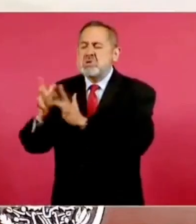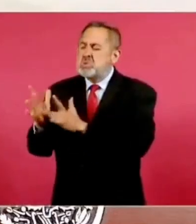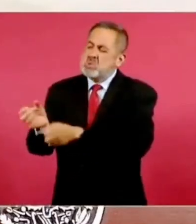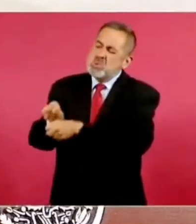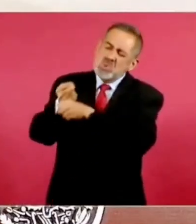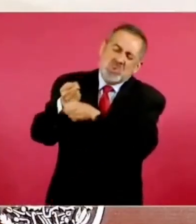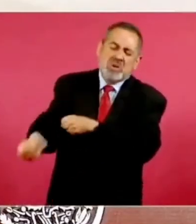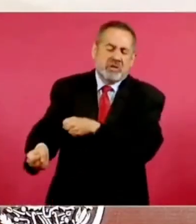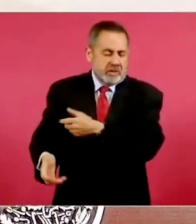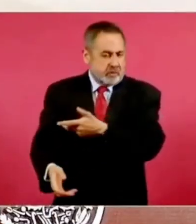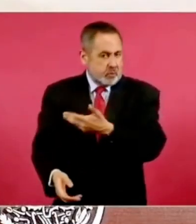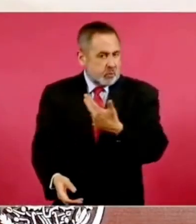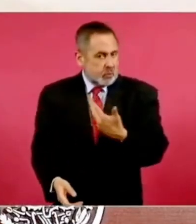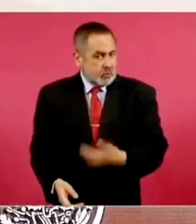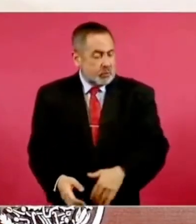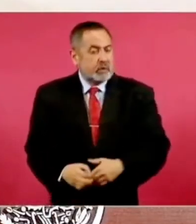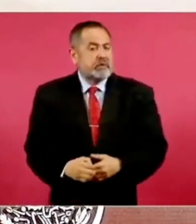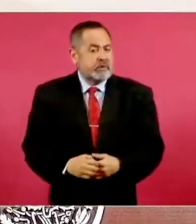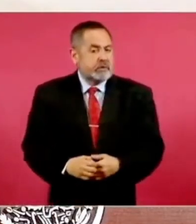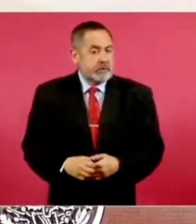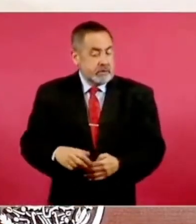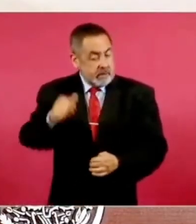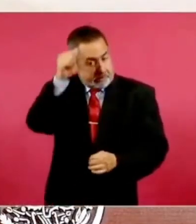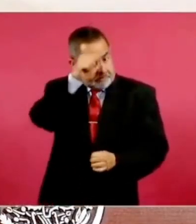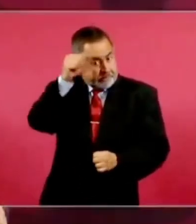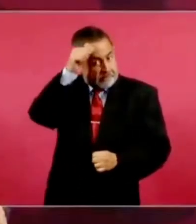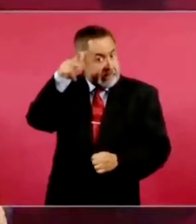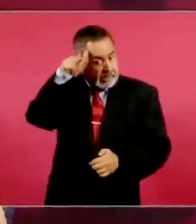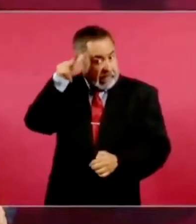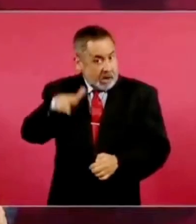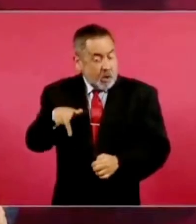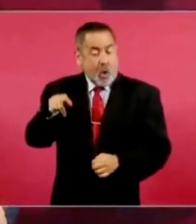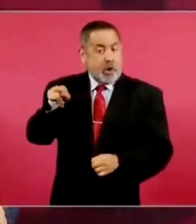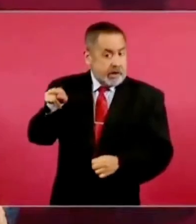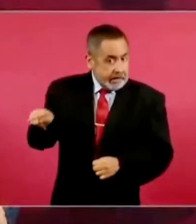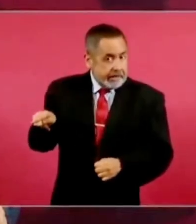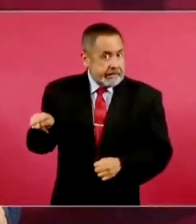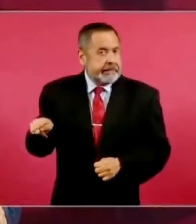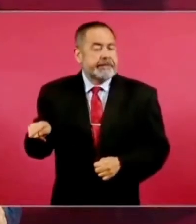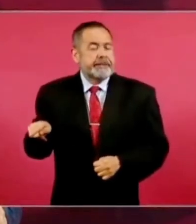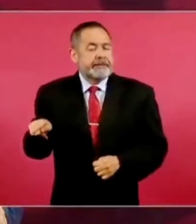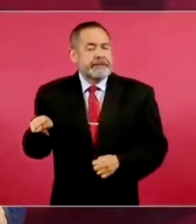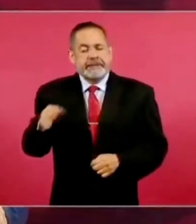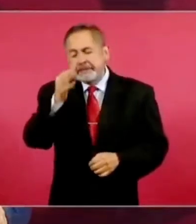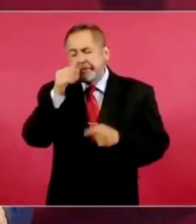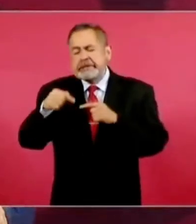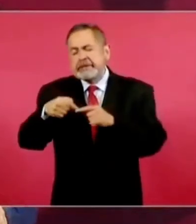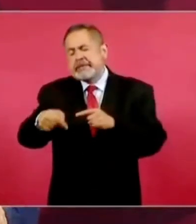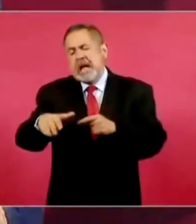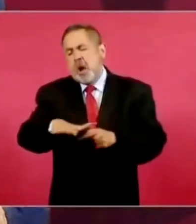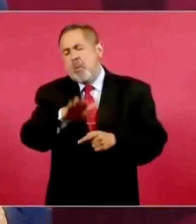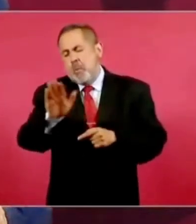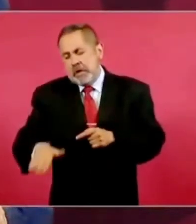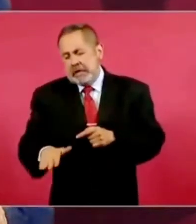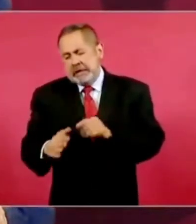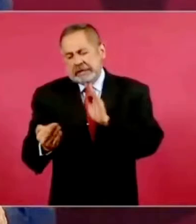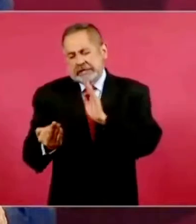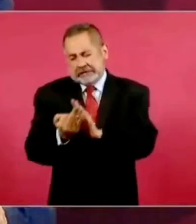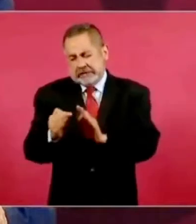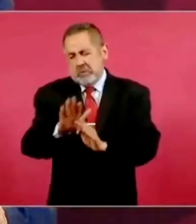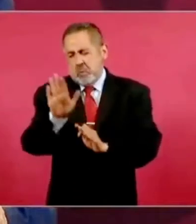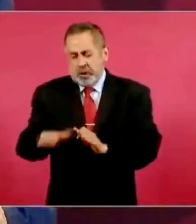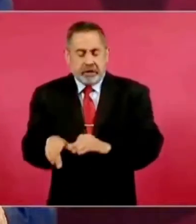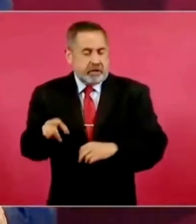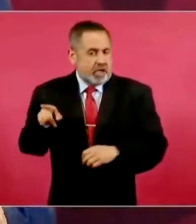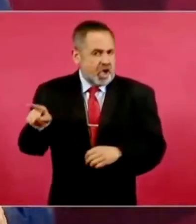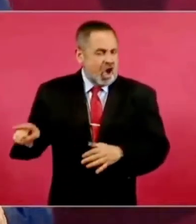El cura Miguel Hidalgo y Costilla, en sus últimas horas, dio muestra